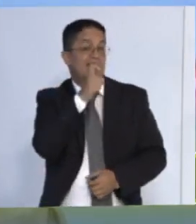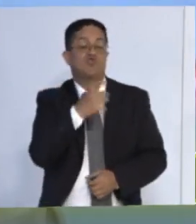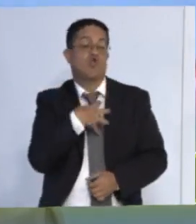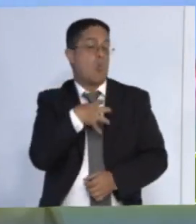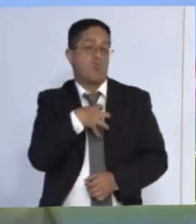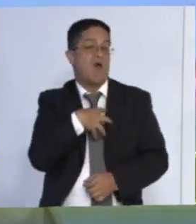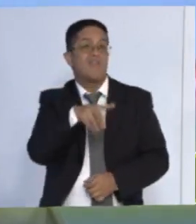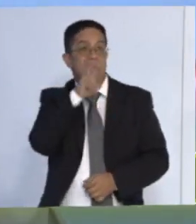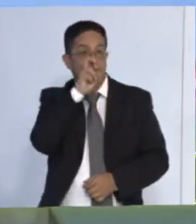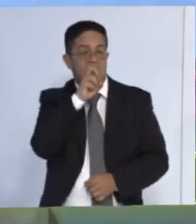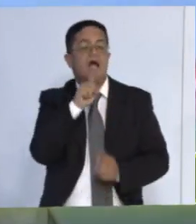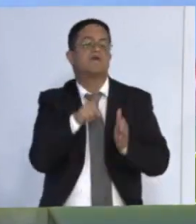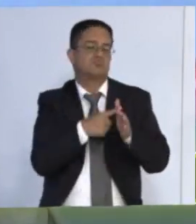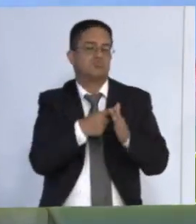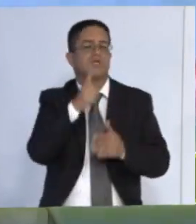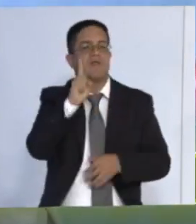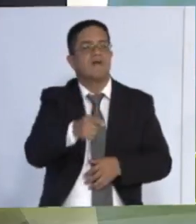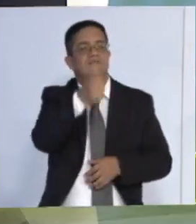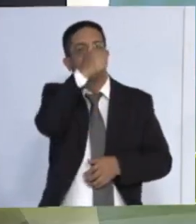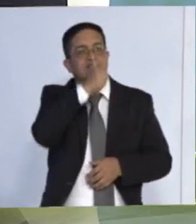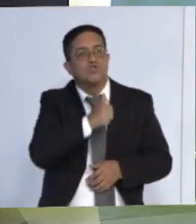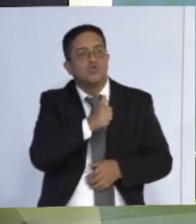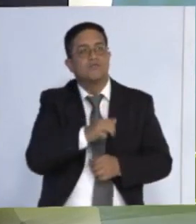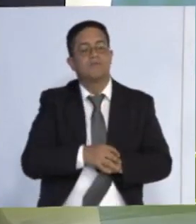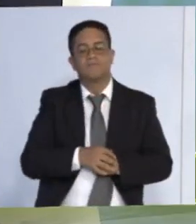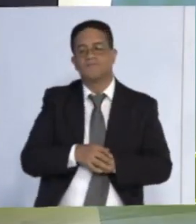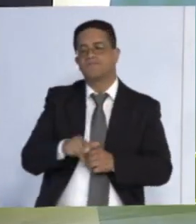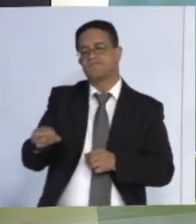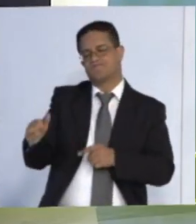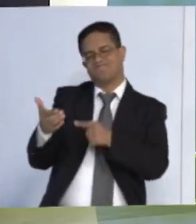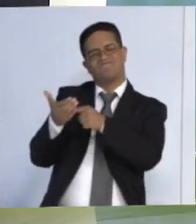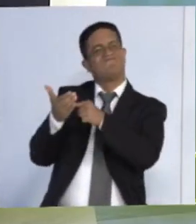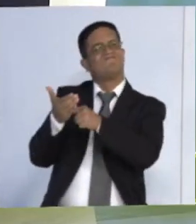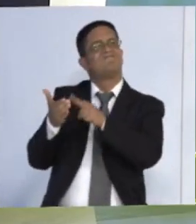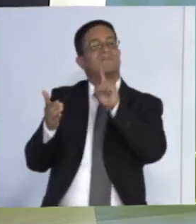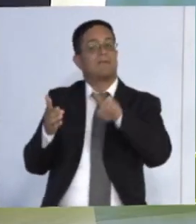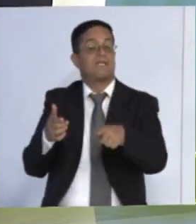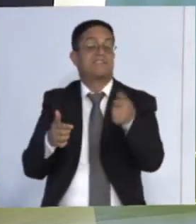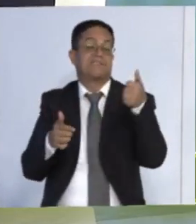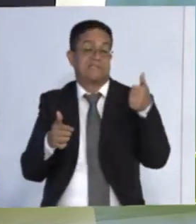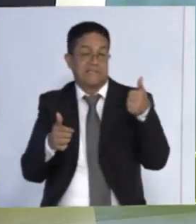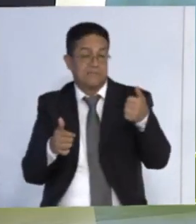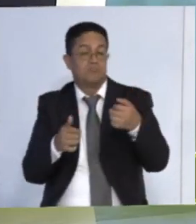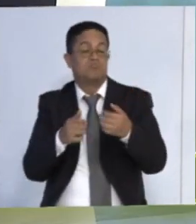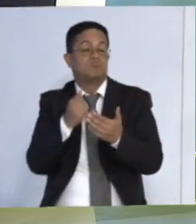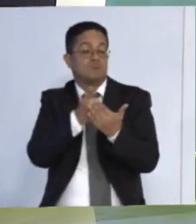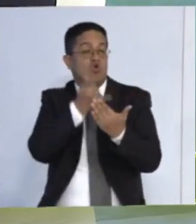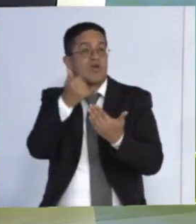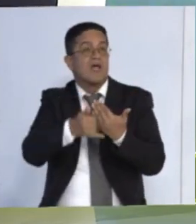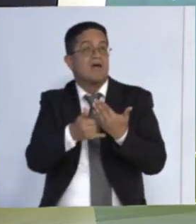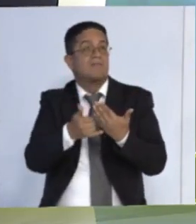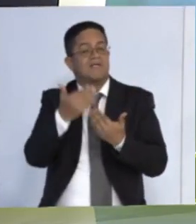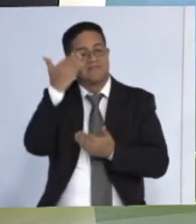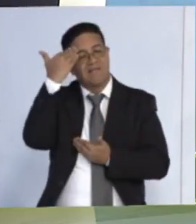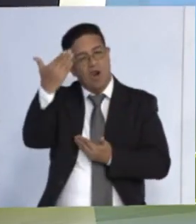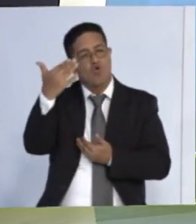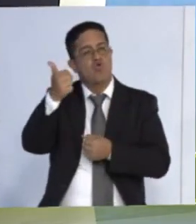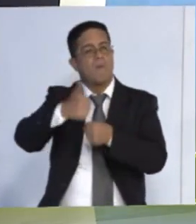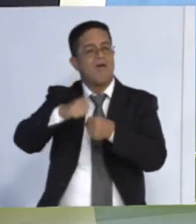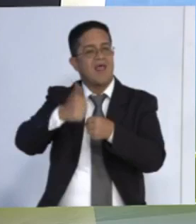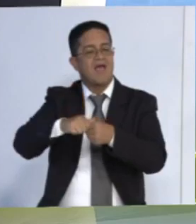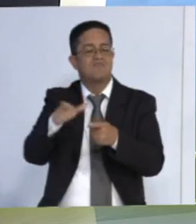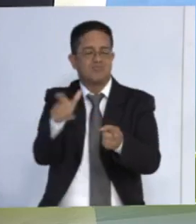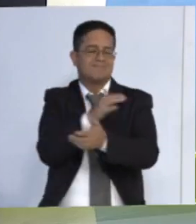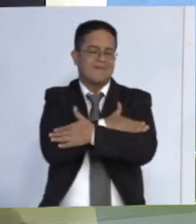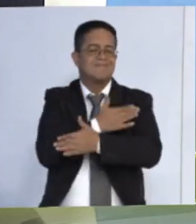cirugía es una de las alternativas. Por acá Ángel Enrique Montiel nos dice, excelente programa, Daniela, saludos al doctor desde Maracaibo, un abrazo,